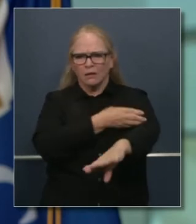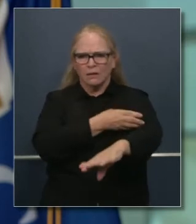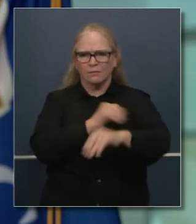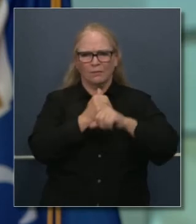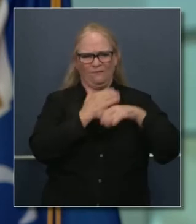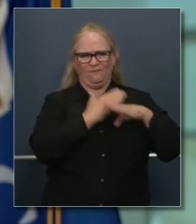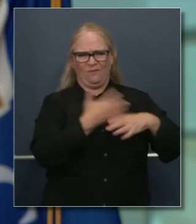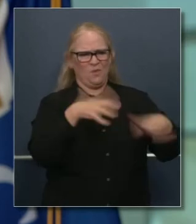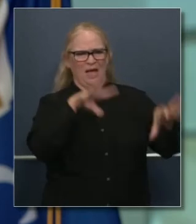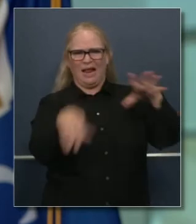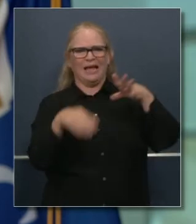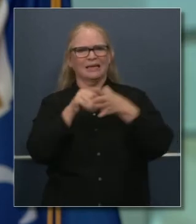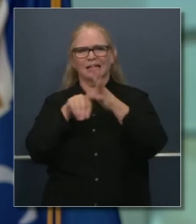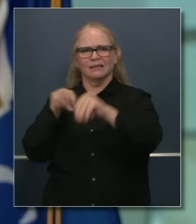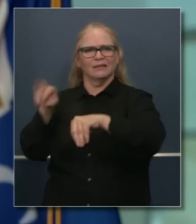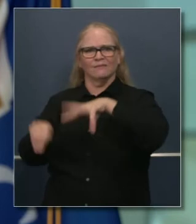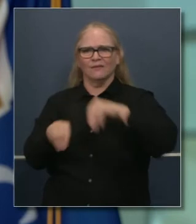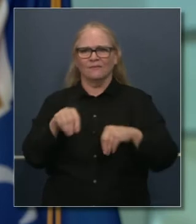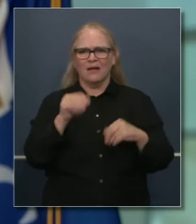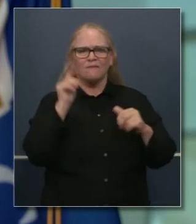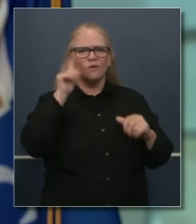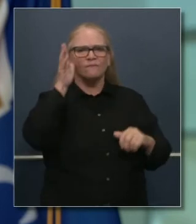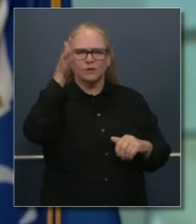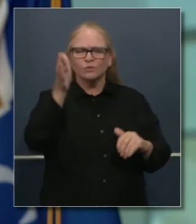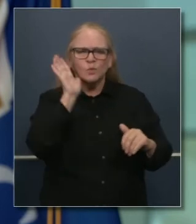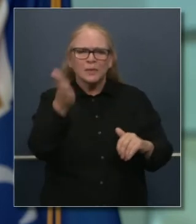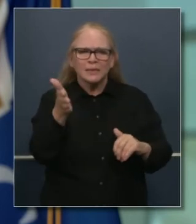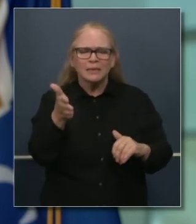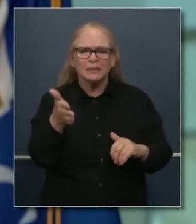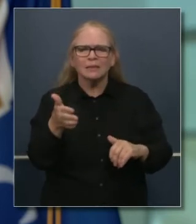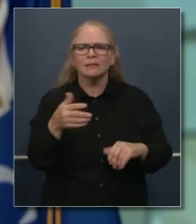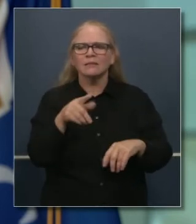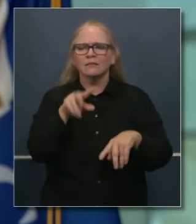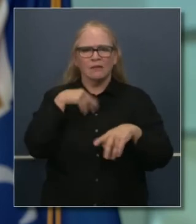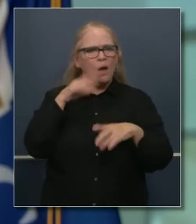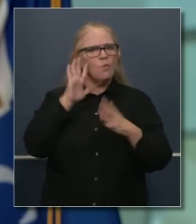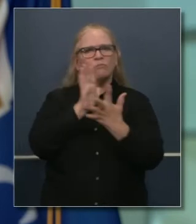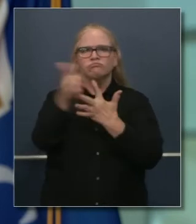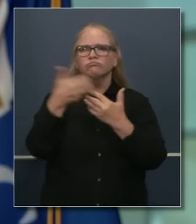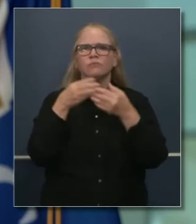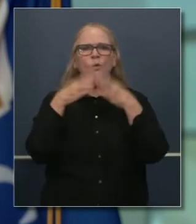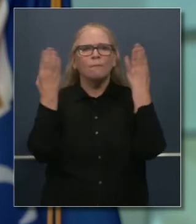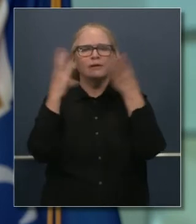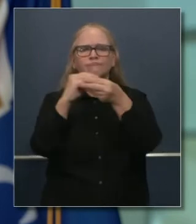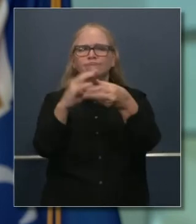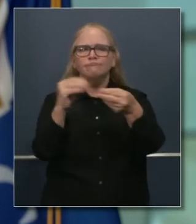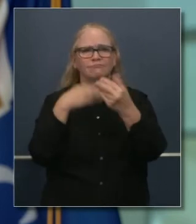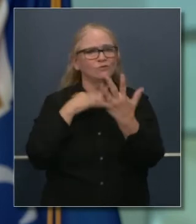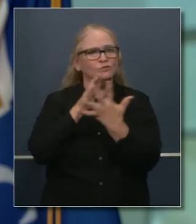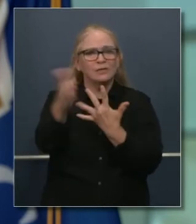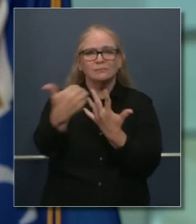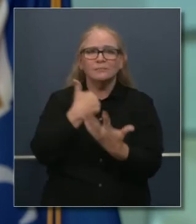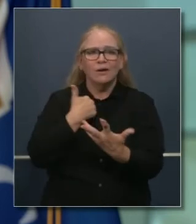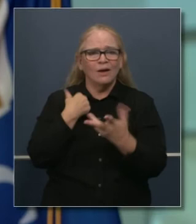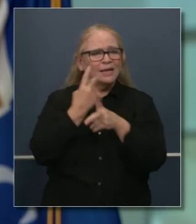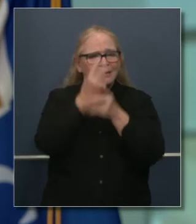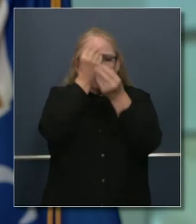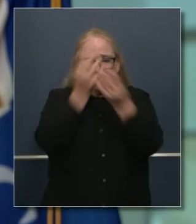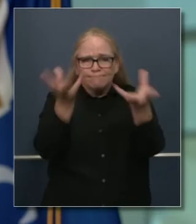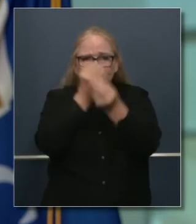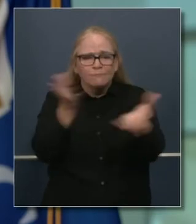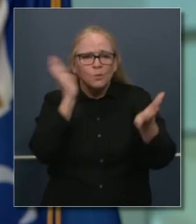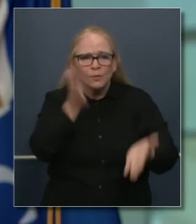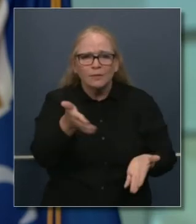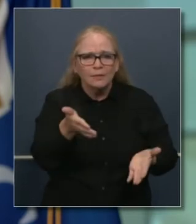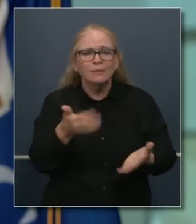estos problemas fundamentales para que de una vez por todas estar encima de esto y ser transparentes con usted y con todo el mundo